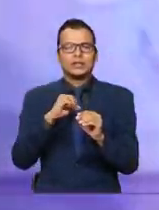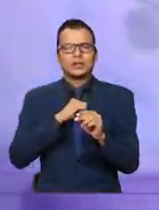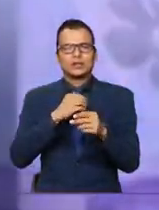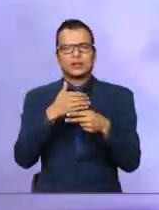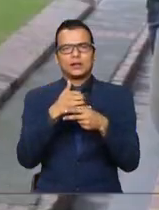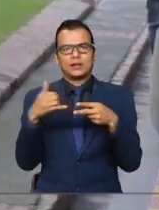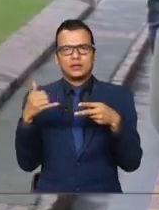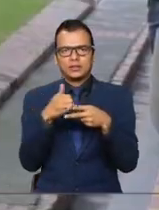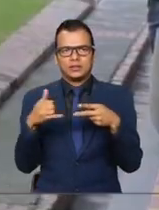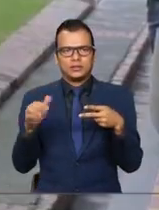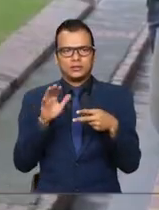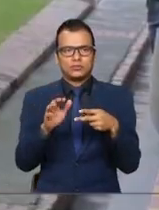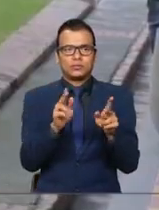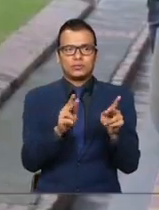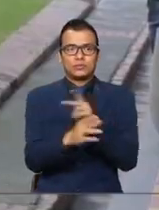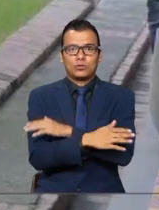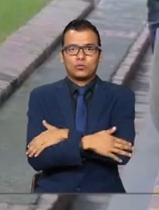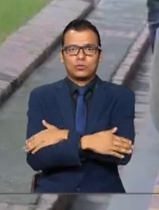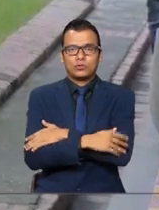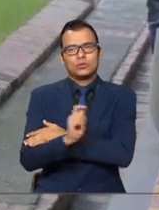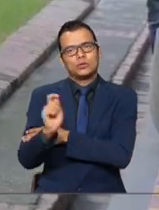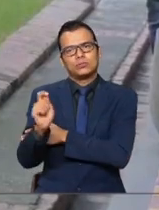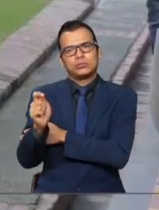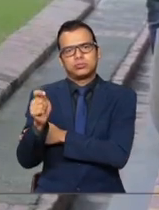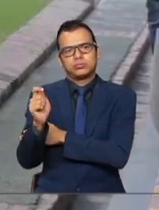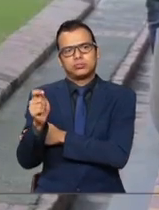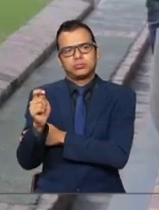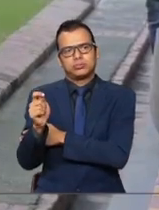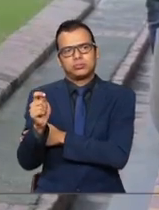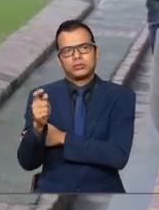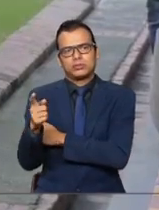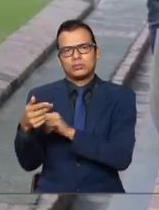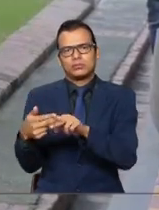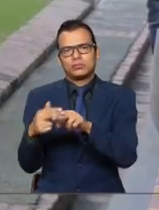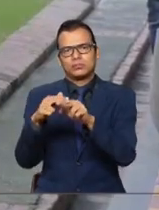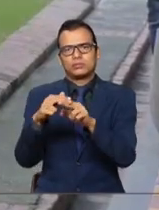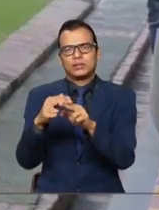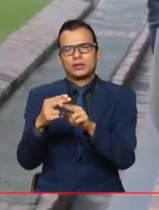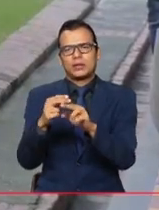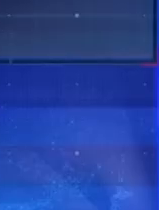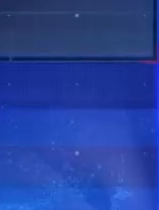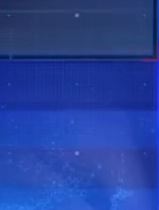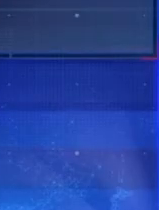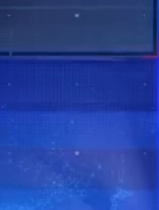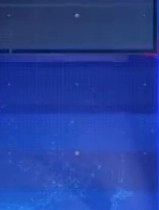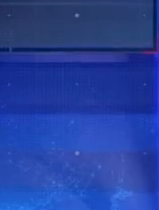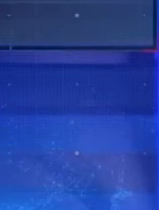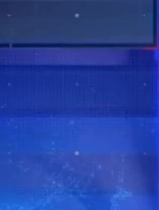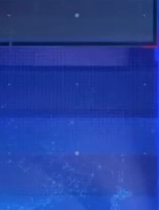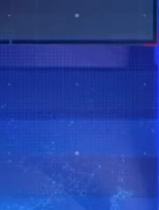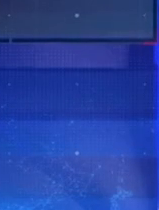crédito. Si la gente paga bien, pues no va a pagar sino el capital, o sea, no va a pagar intereses.